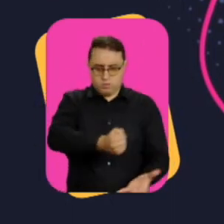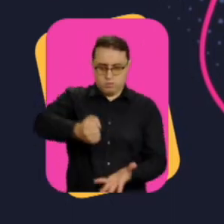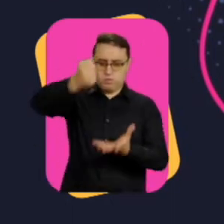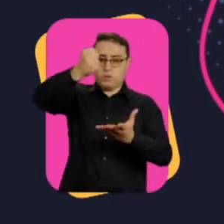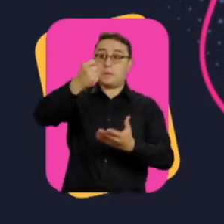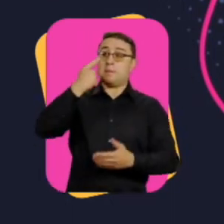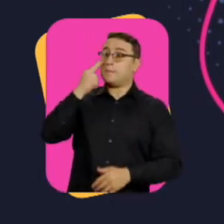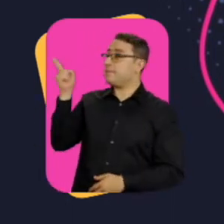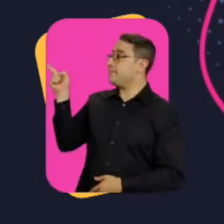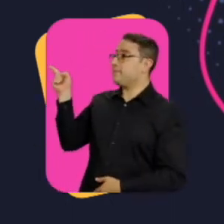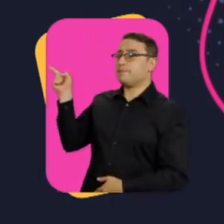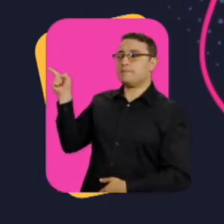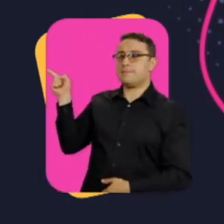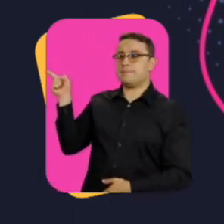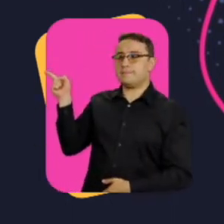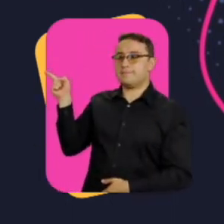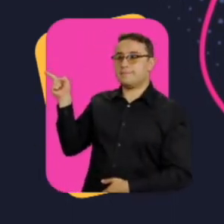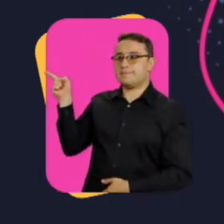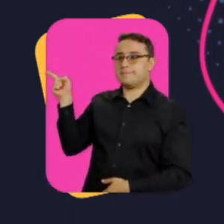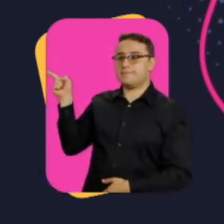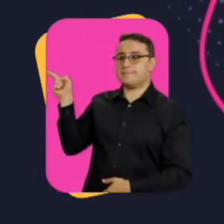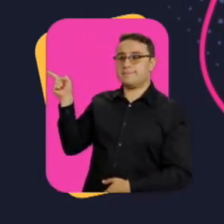de